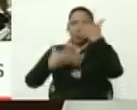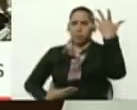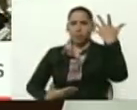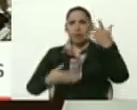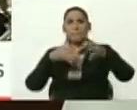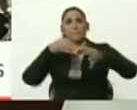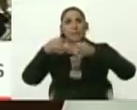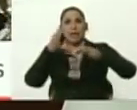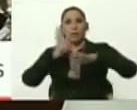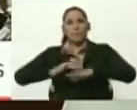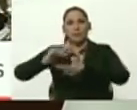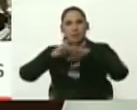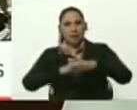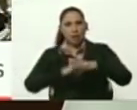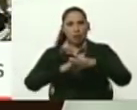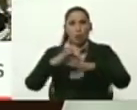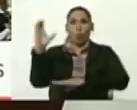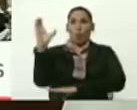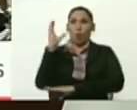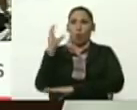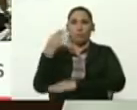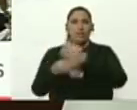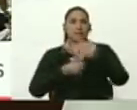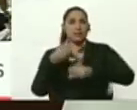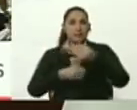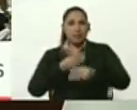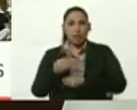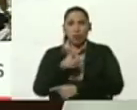Cúcuta, hicieron este hecho tan